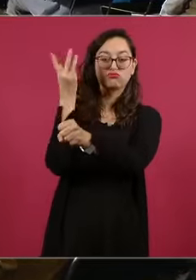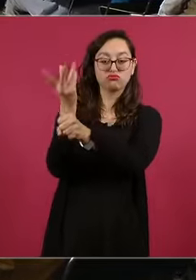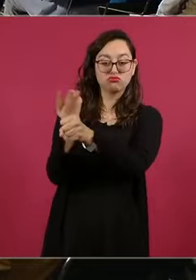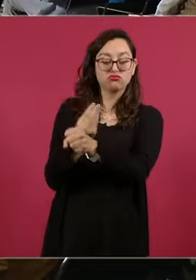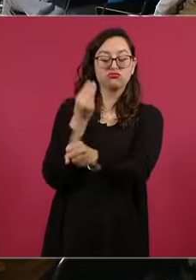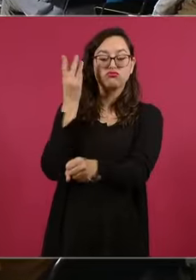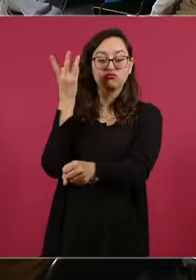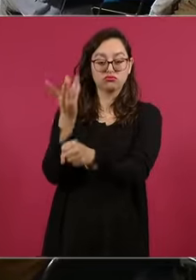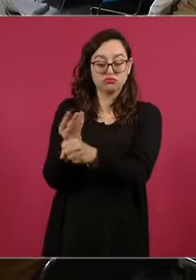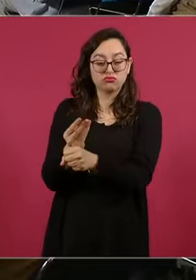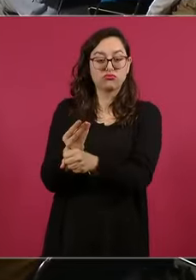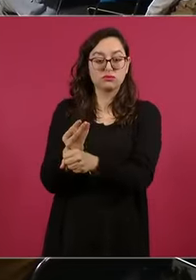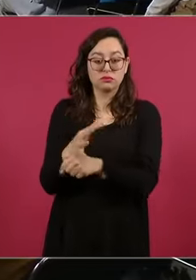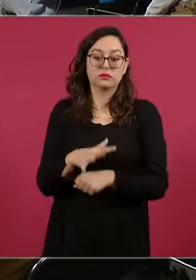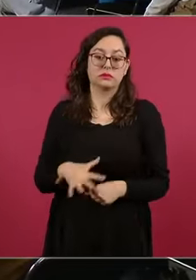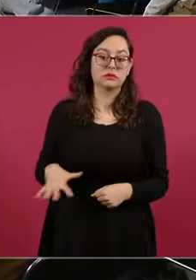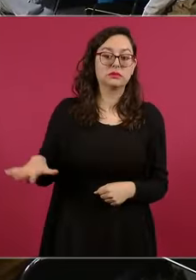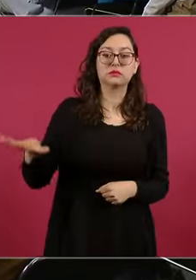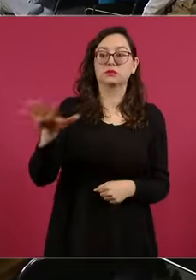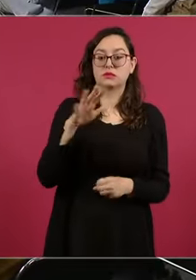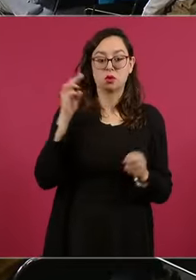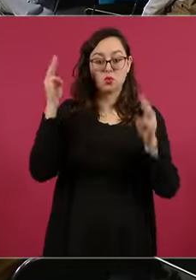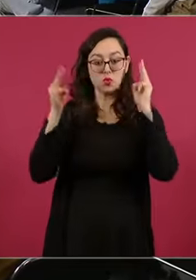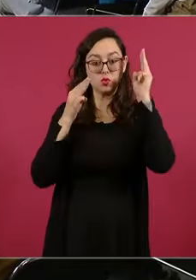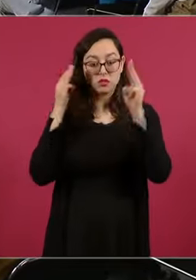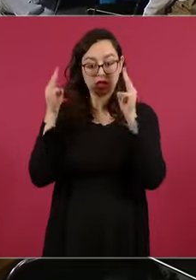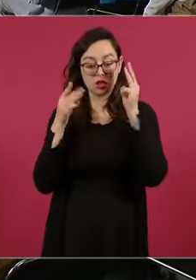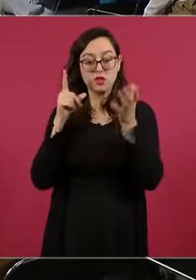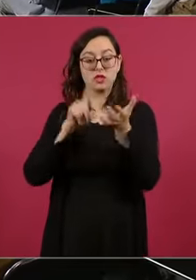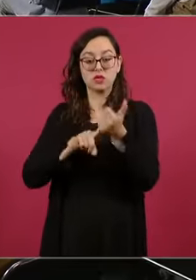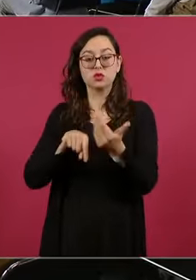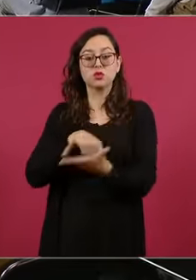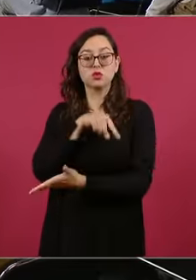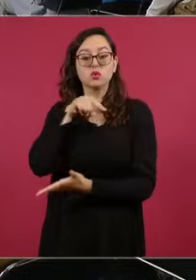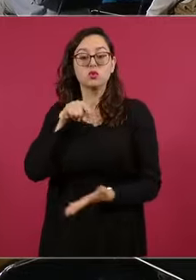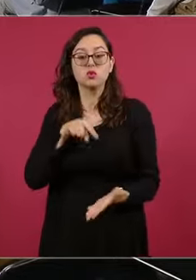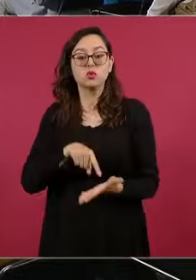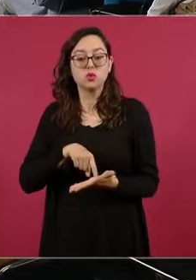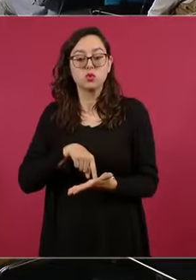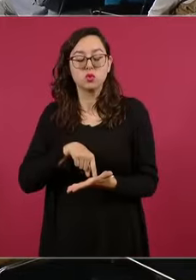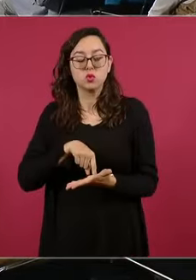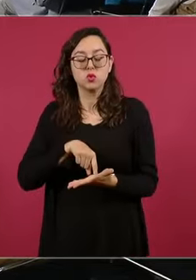eso que ahora, ese espacio que ahora se conoce como